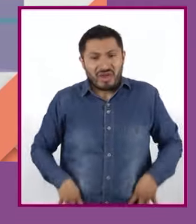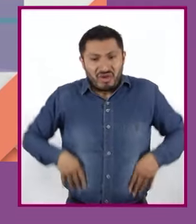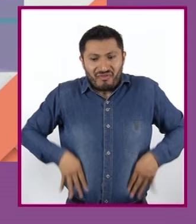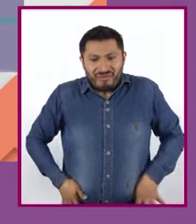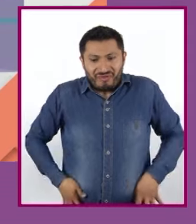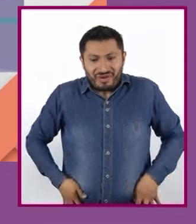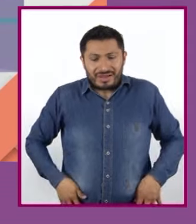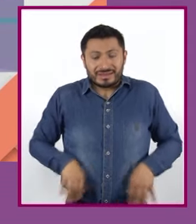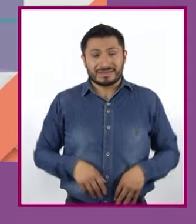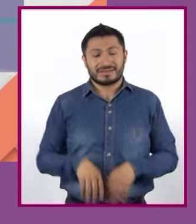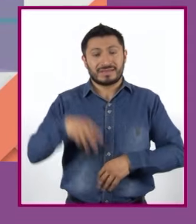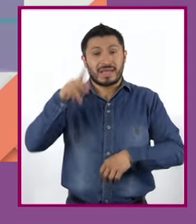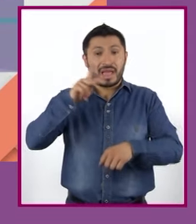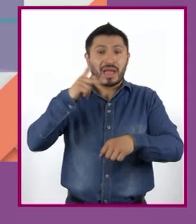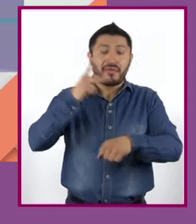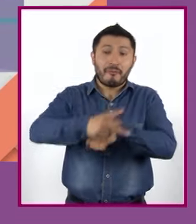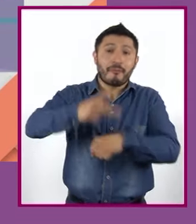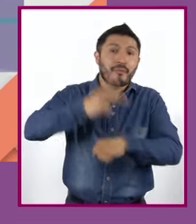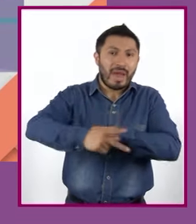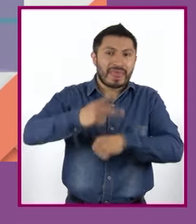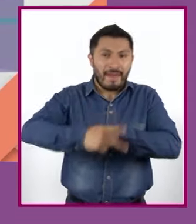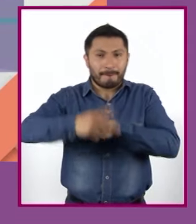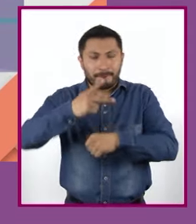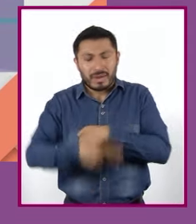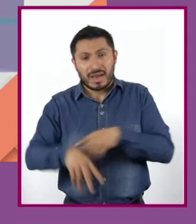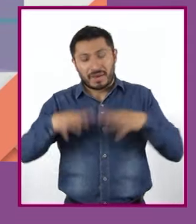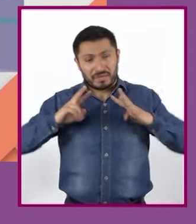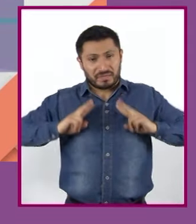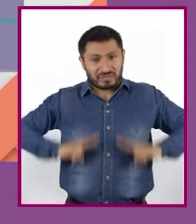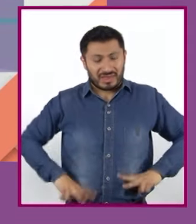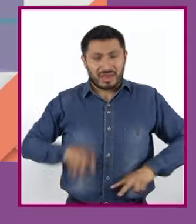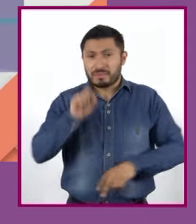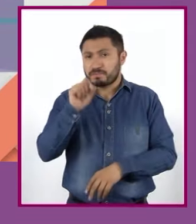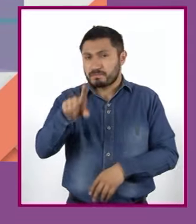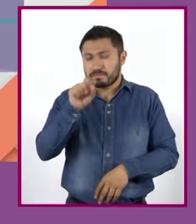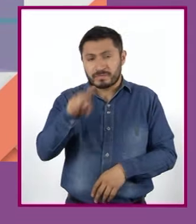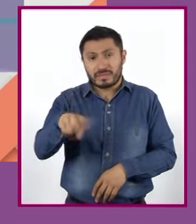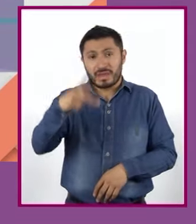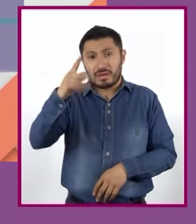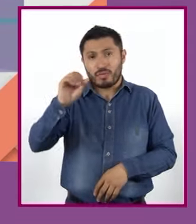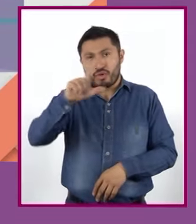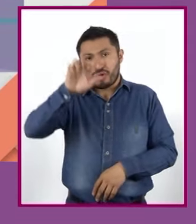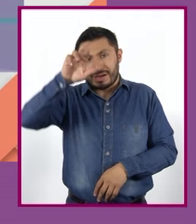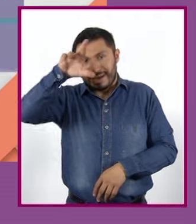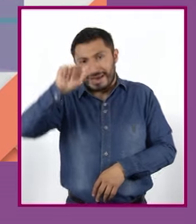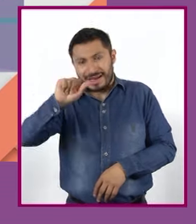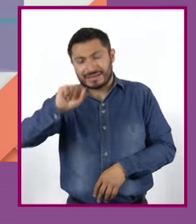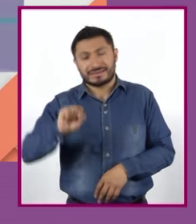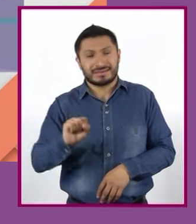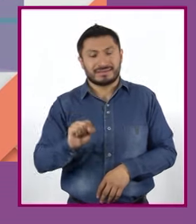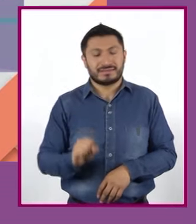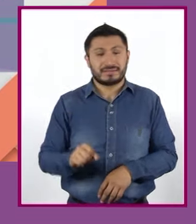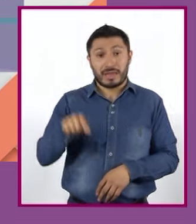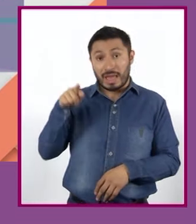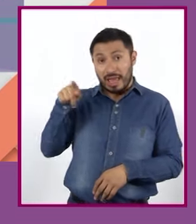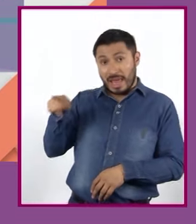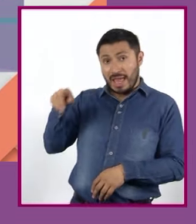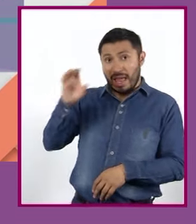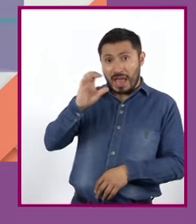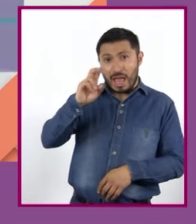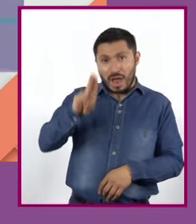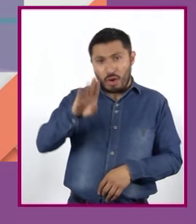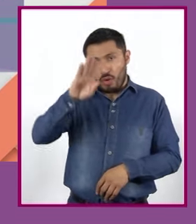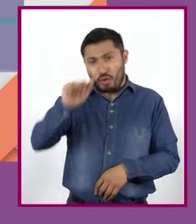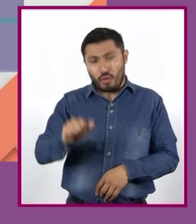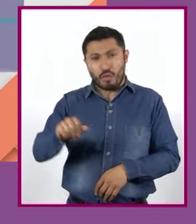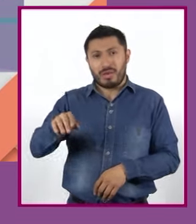curiosamente en Panamá a los vestidos les dicen también polleras. En cambio, en Cuba, a los